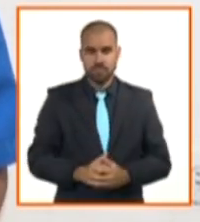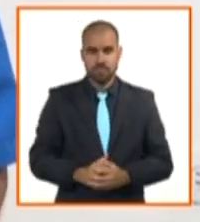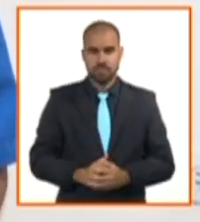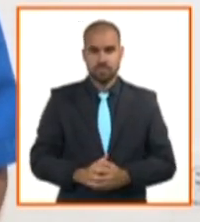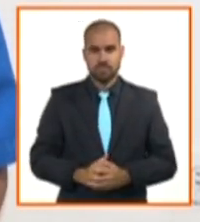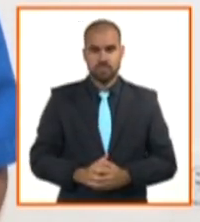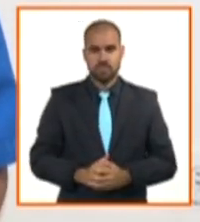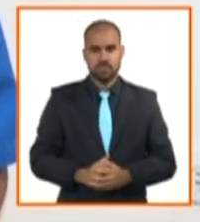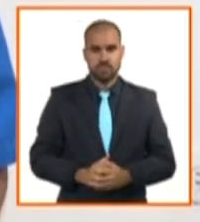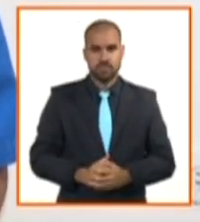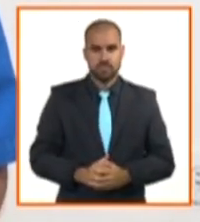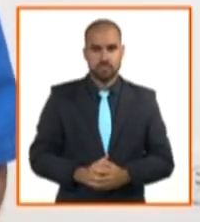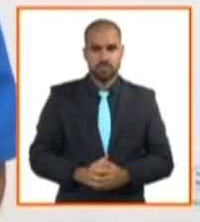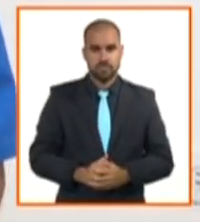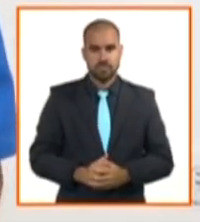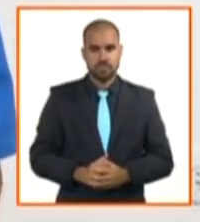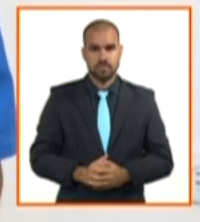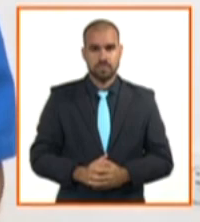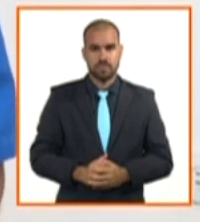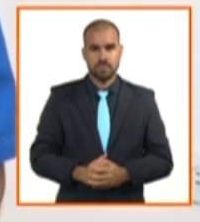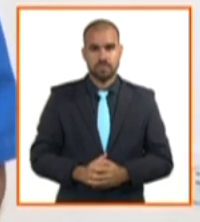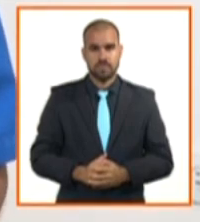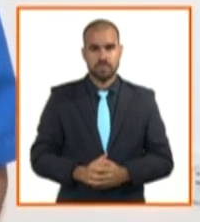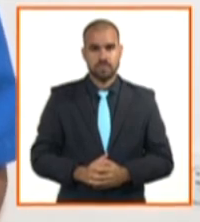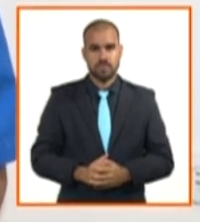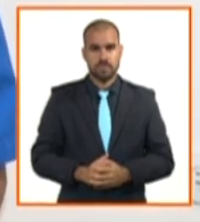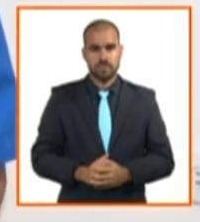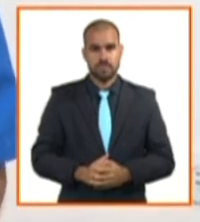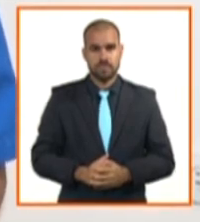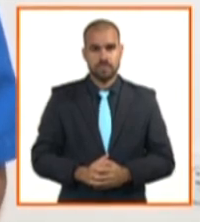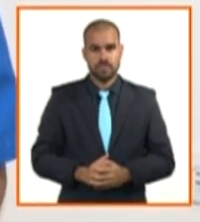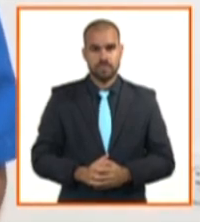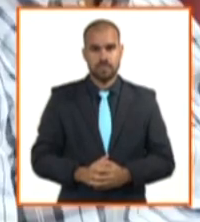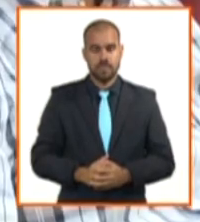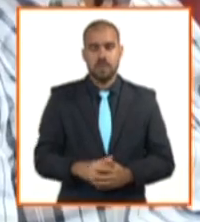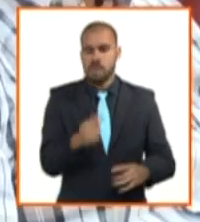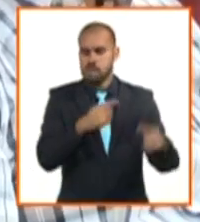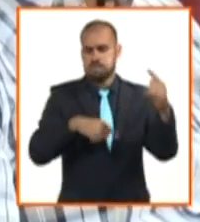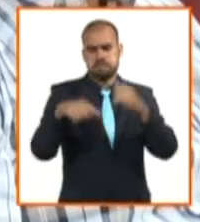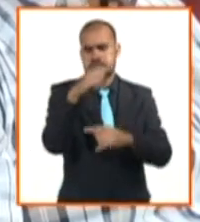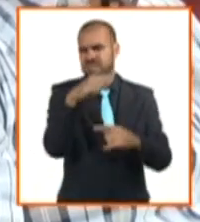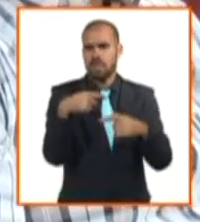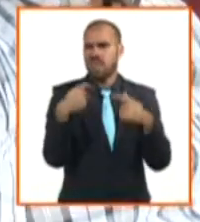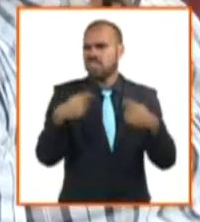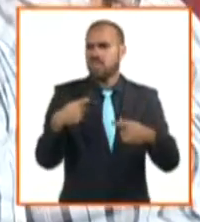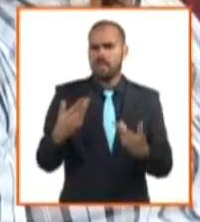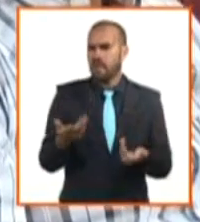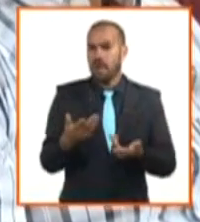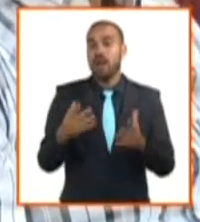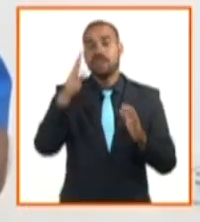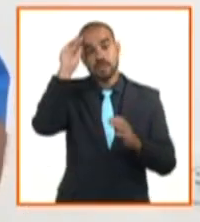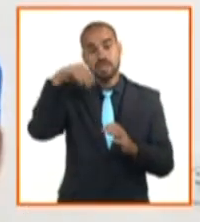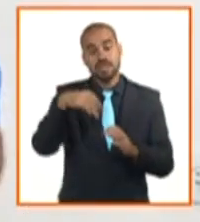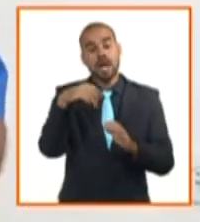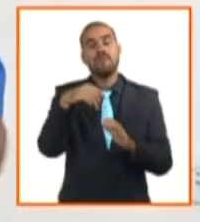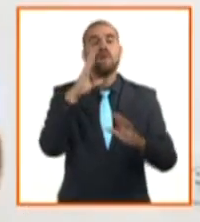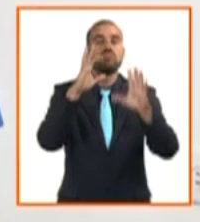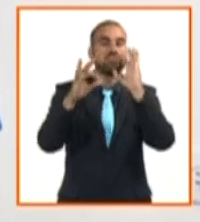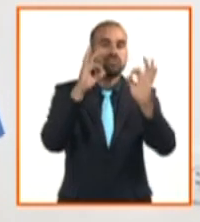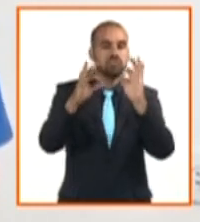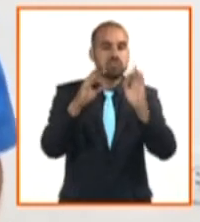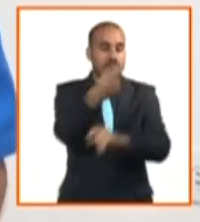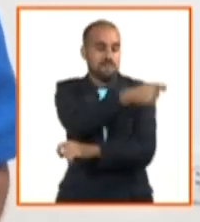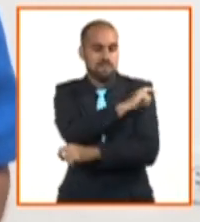de las personas y hacer mucho hincapié en las medidas de prevención de la población y sobre todo de la actitud de la